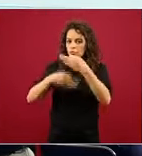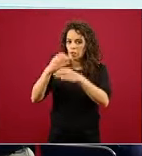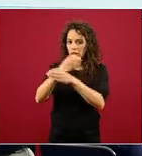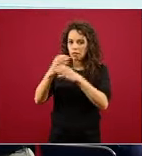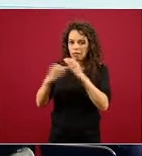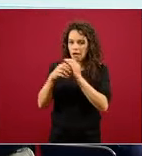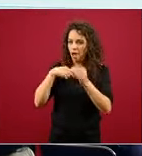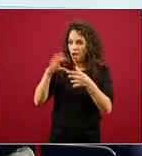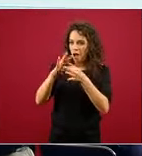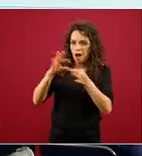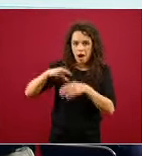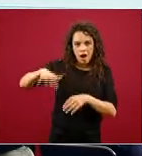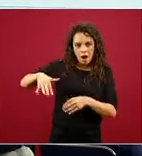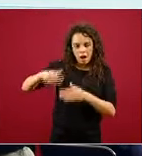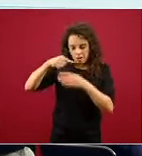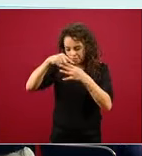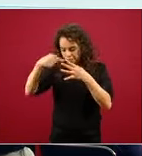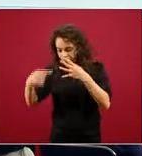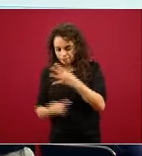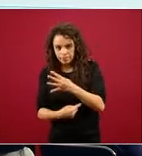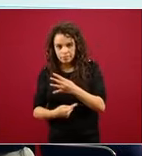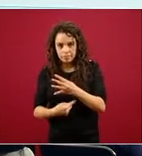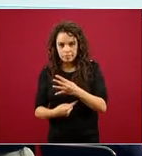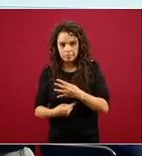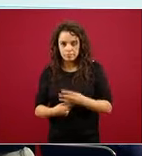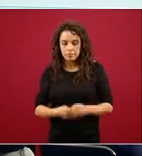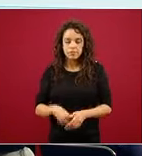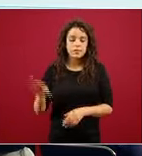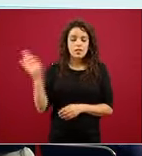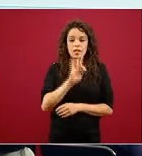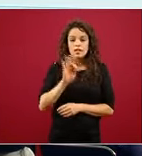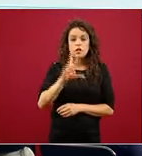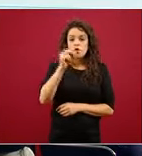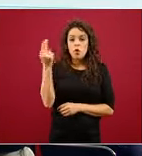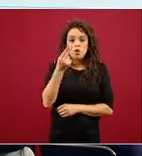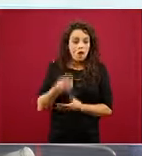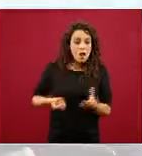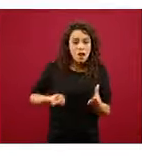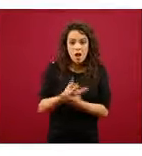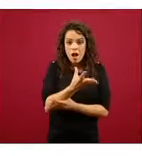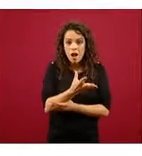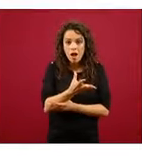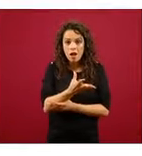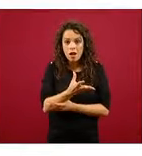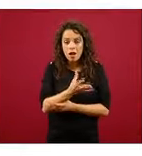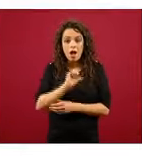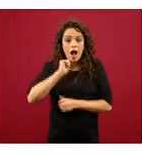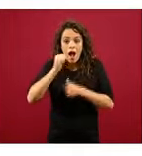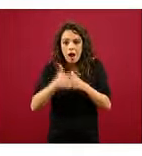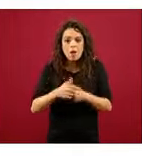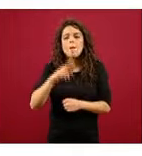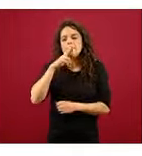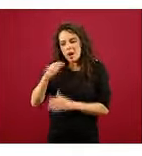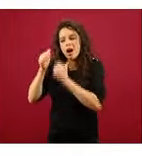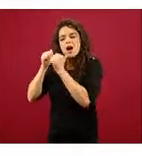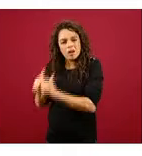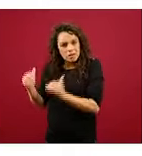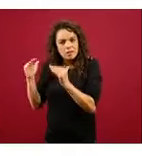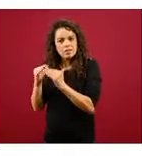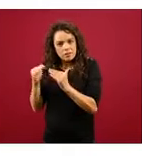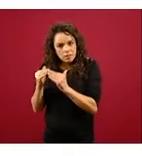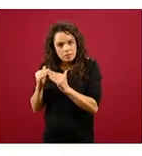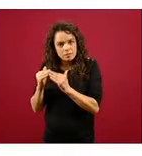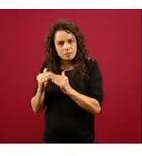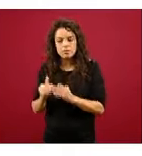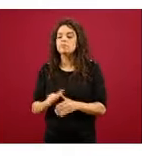perspectivas, desde evitar salir para las actividades no esenciales, en la medida de lo posible, hasta lavar las